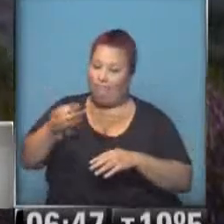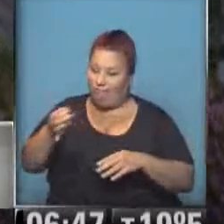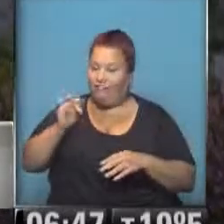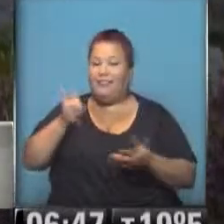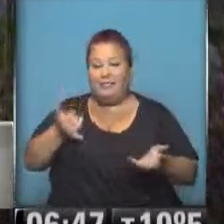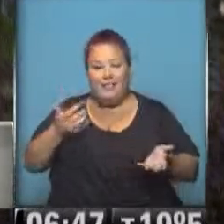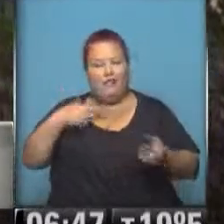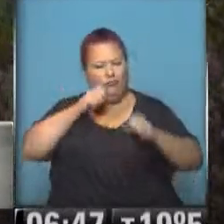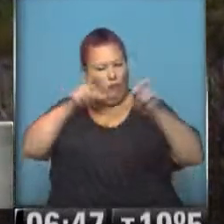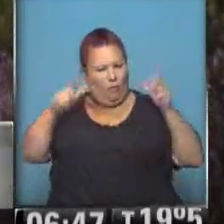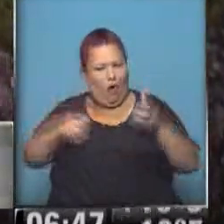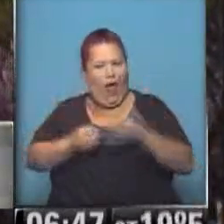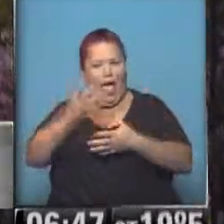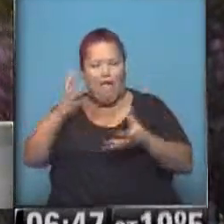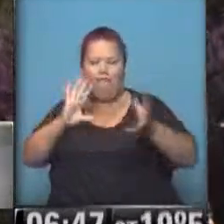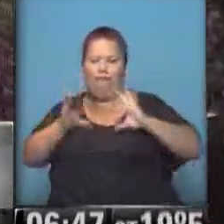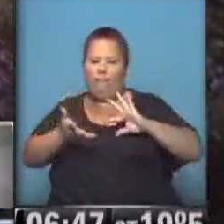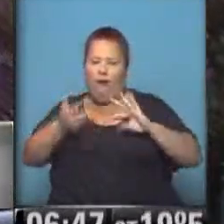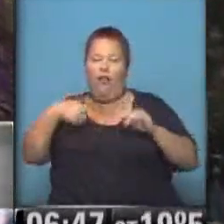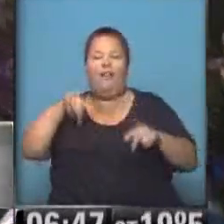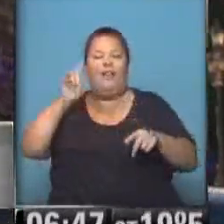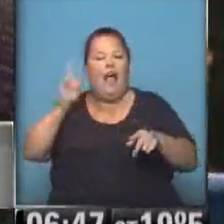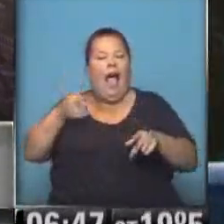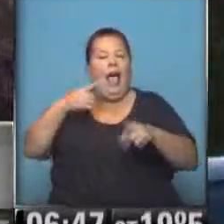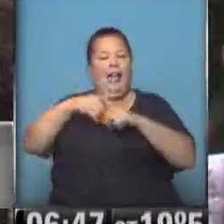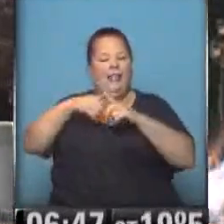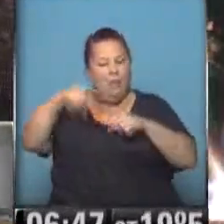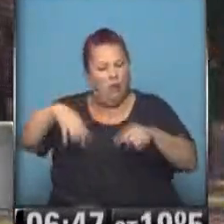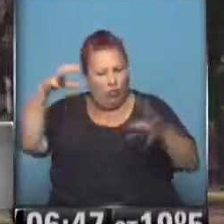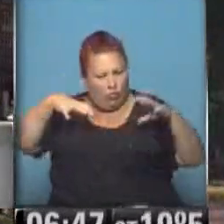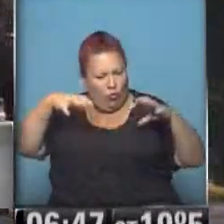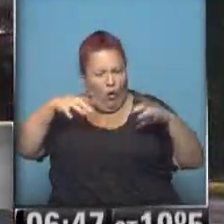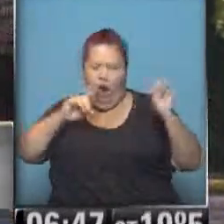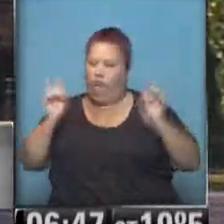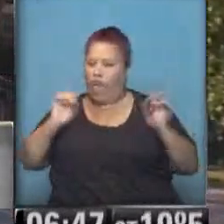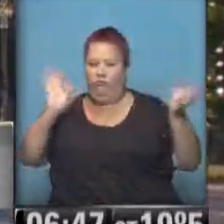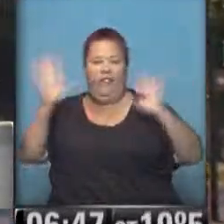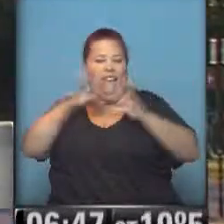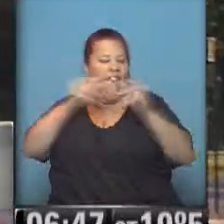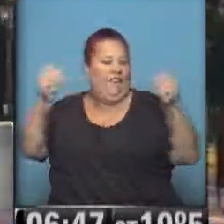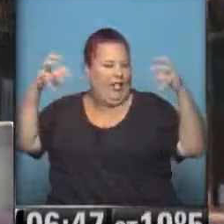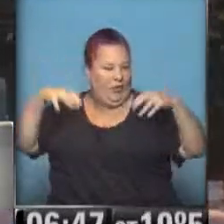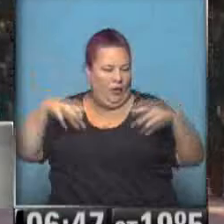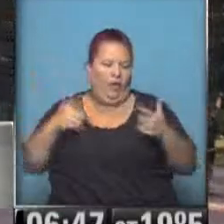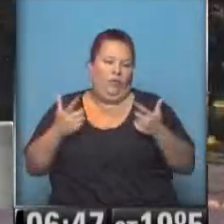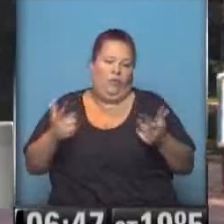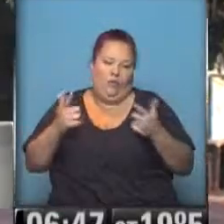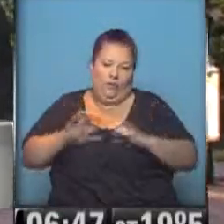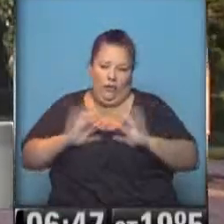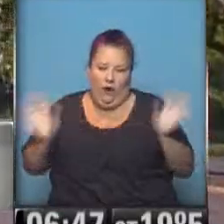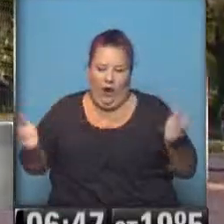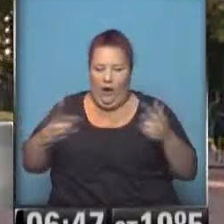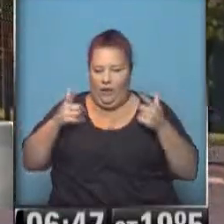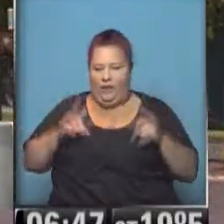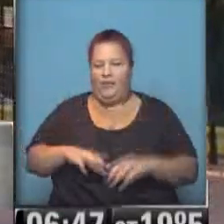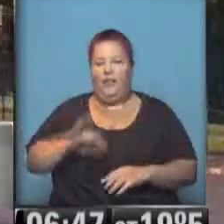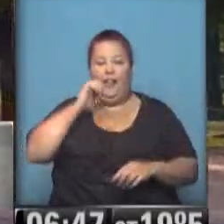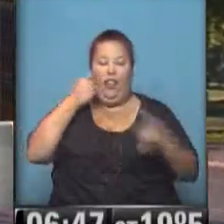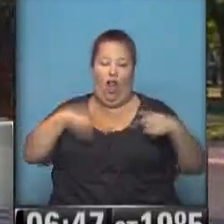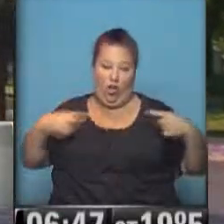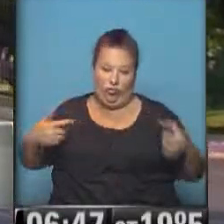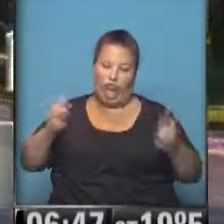Y nos está sorprendiendo esta mañana, de alguna manera, ¿eh? Si bien tenemos pronóstico de lluvia para hoy. No, se terminó la lluvia. Qué bueno. Notición, Ale.